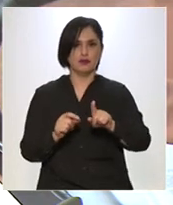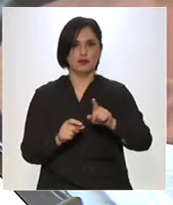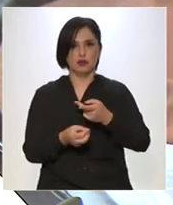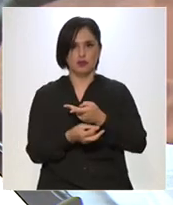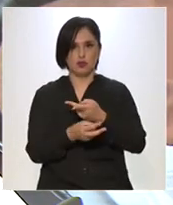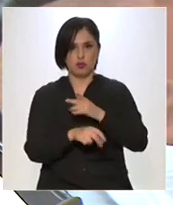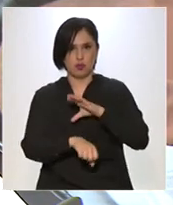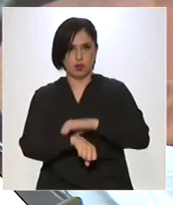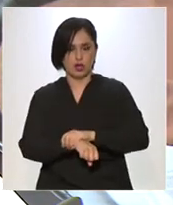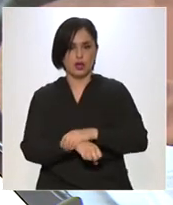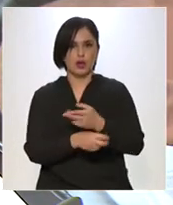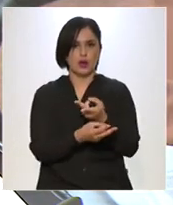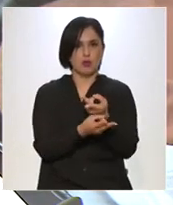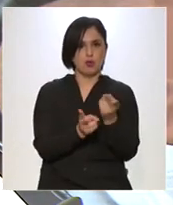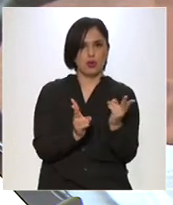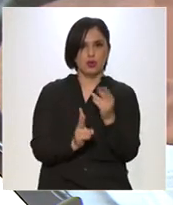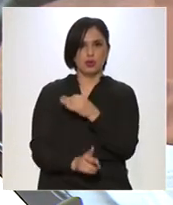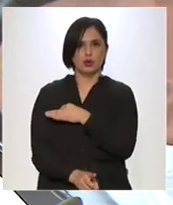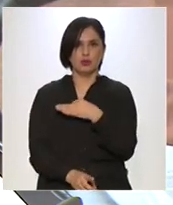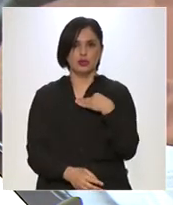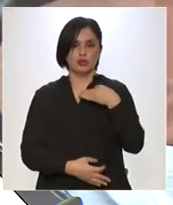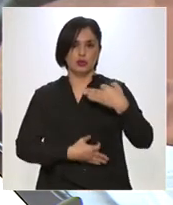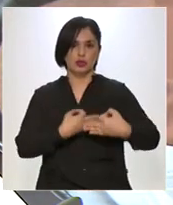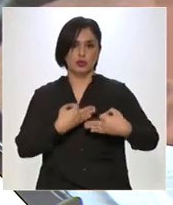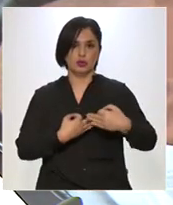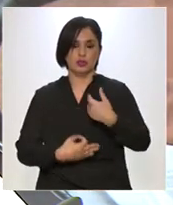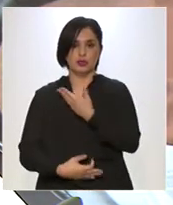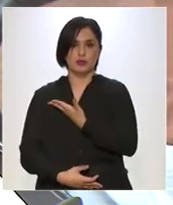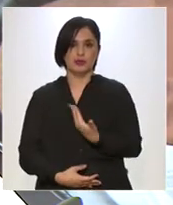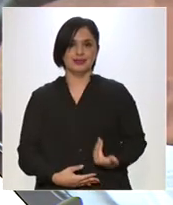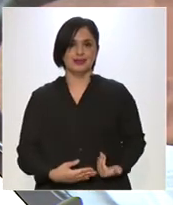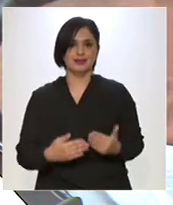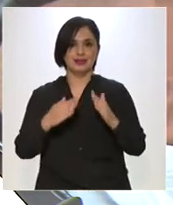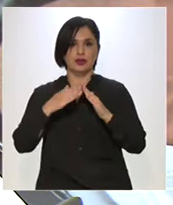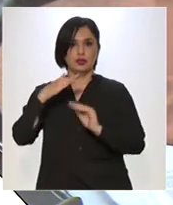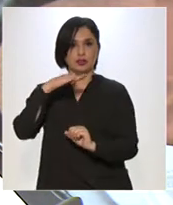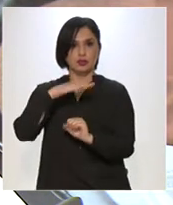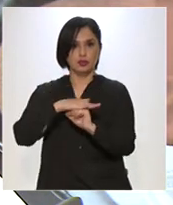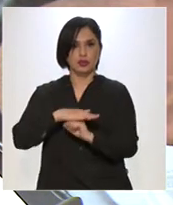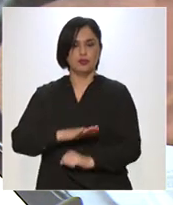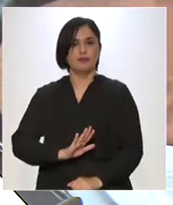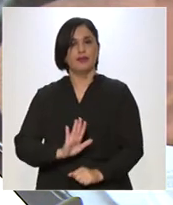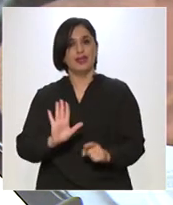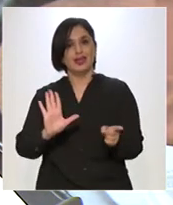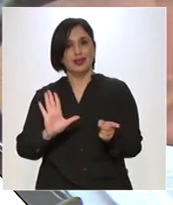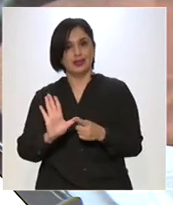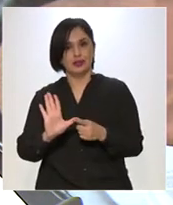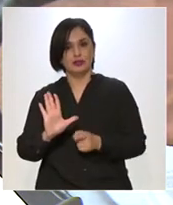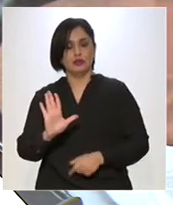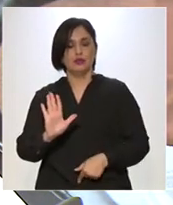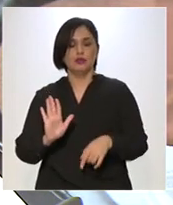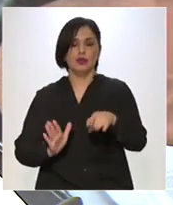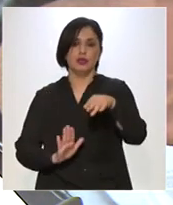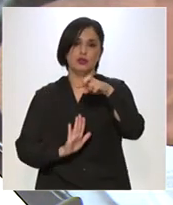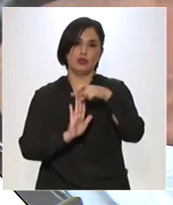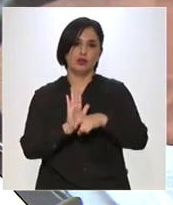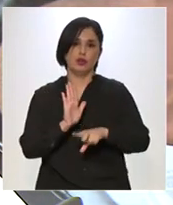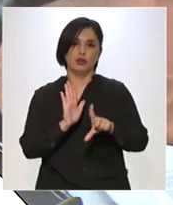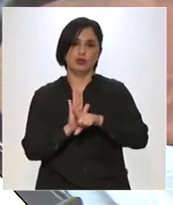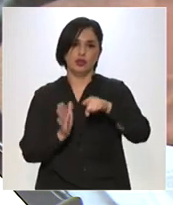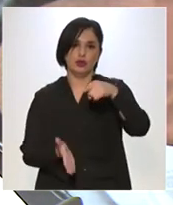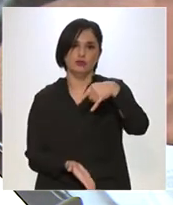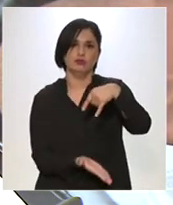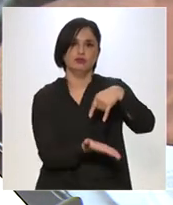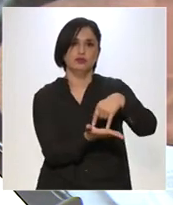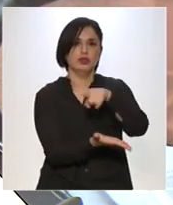ministro de Justicia y el presidente de la Corte Suprema. Quinto, presidenta, la razón de que esto se haga por moción y, en definitiva, por ley